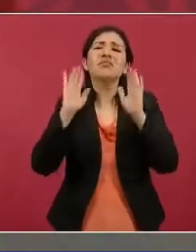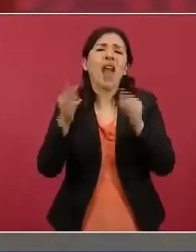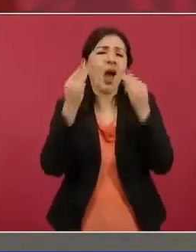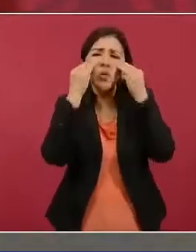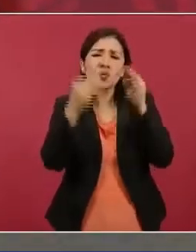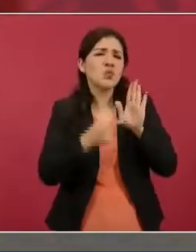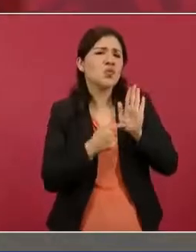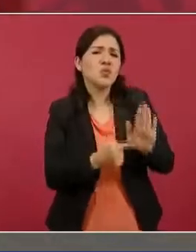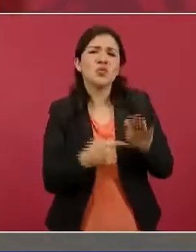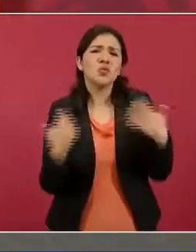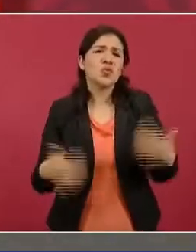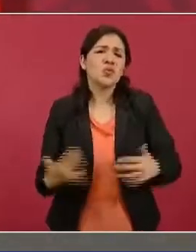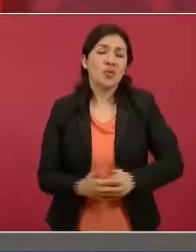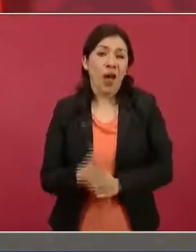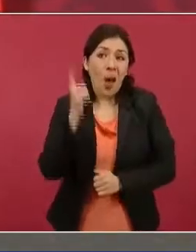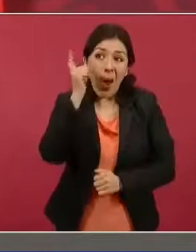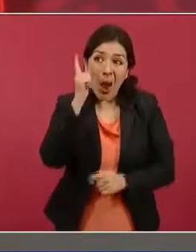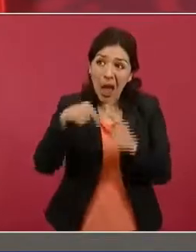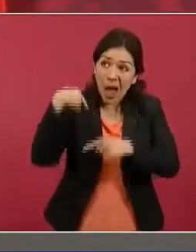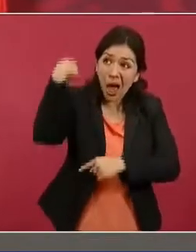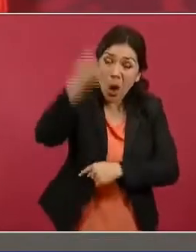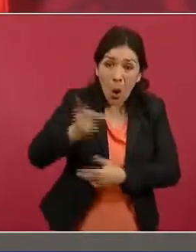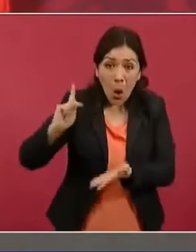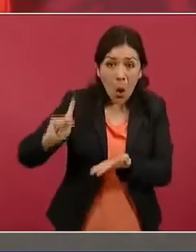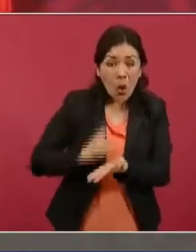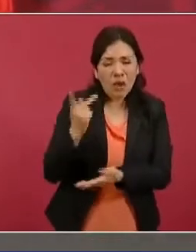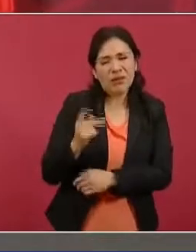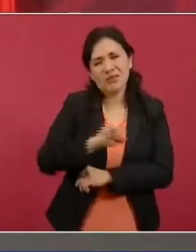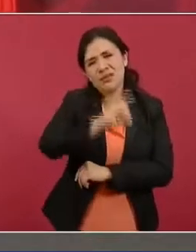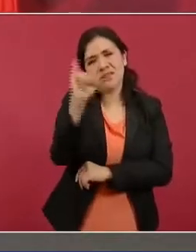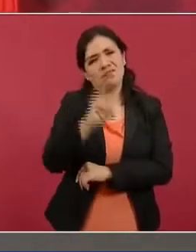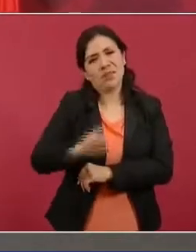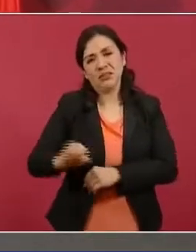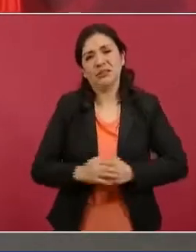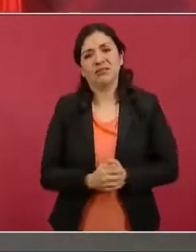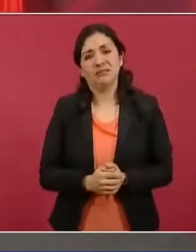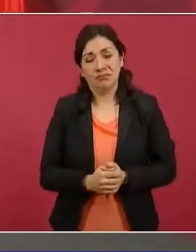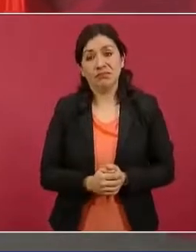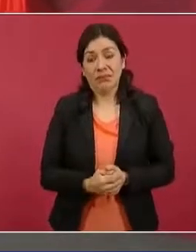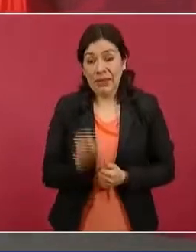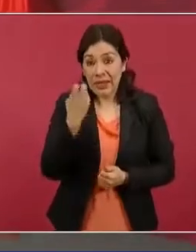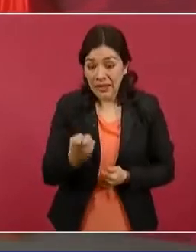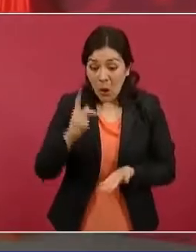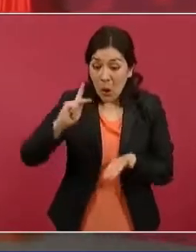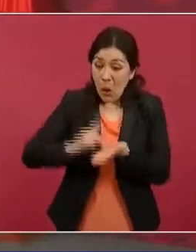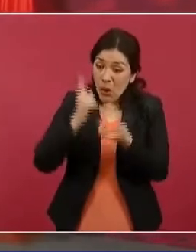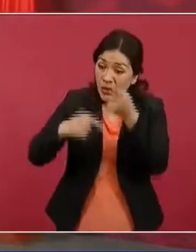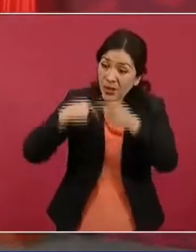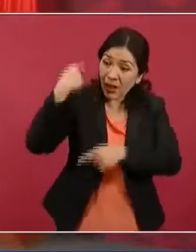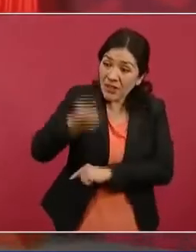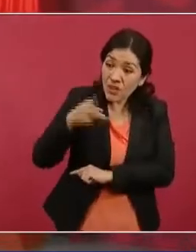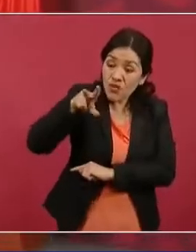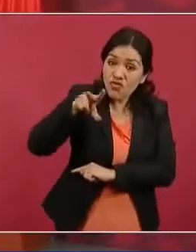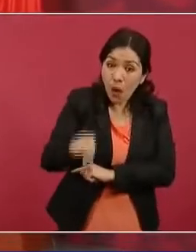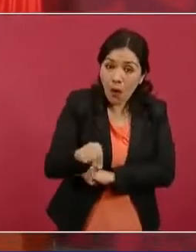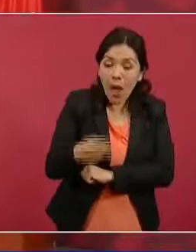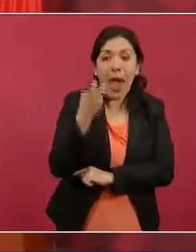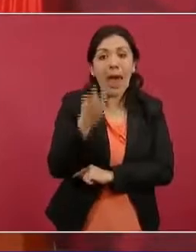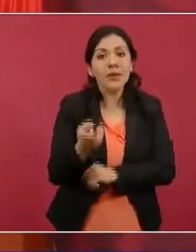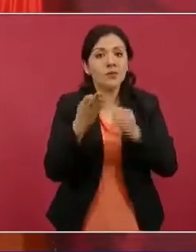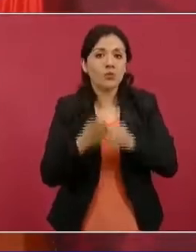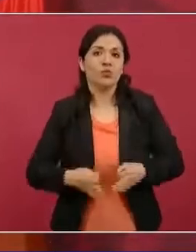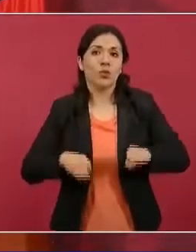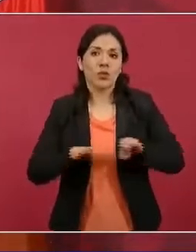ojalá nunca más vuelva a repetirse. La no repetición es importante y